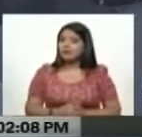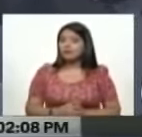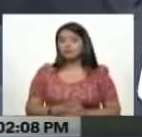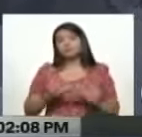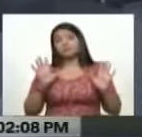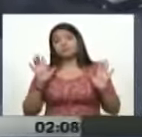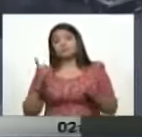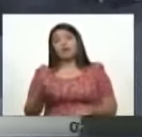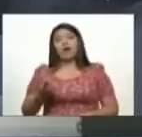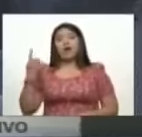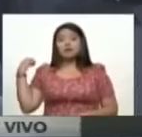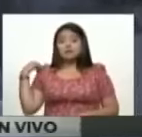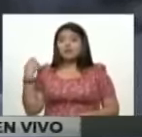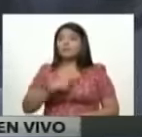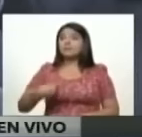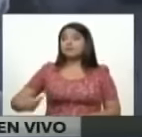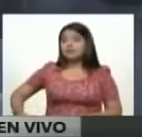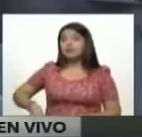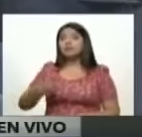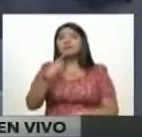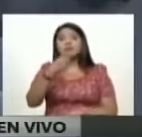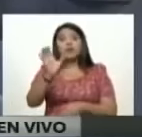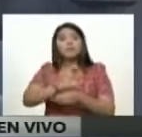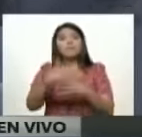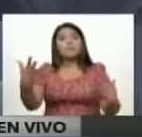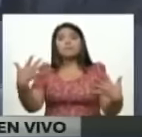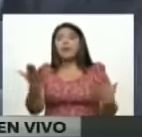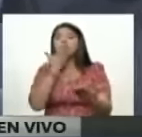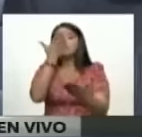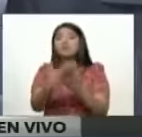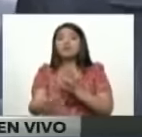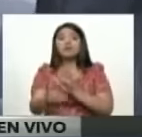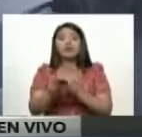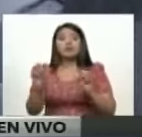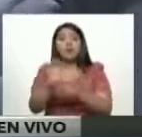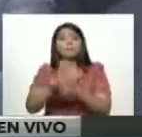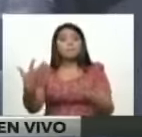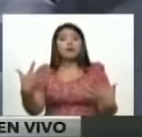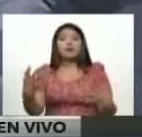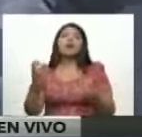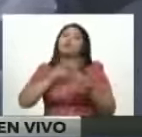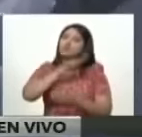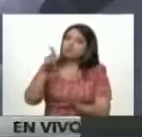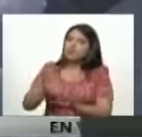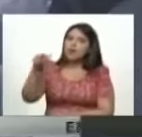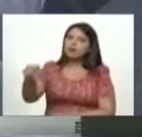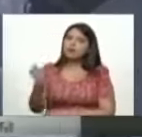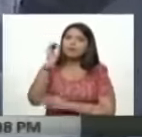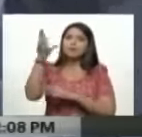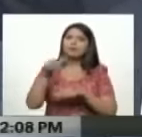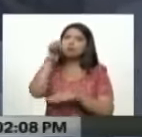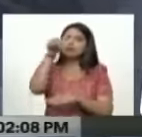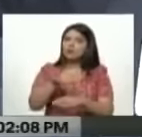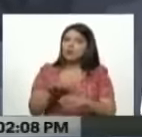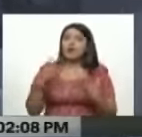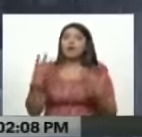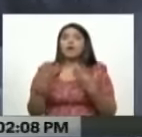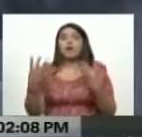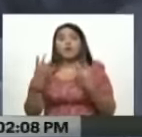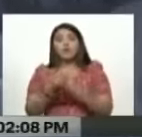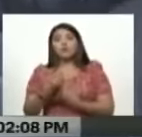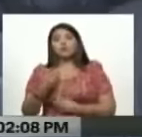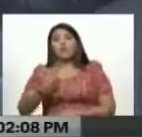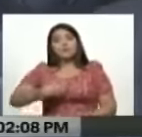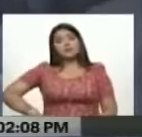ayer anunció que iba a decretar la emergencia, iba a solicitar un decreto de emergencia y nosotros vendremos a la Asamblea Nacional con la petición del presidente